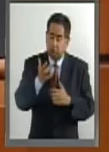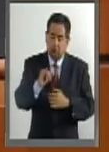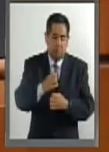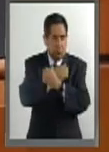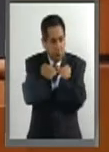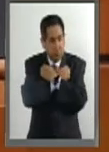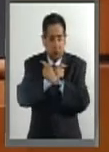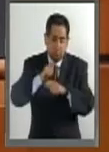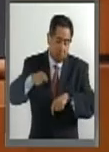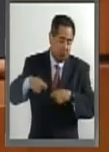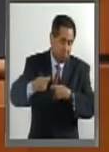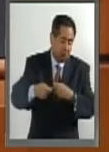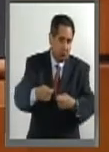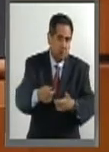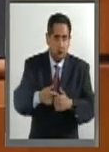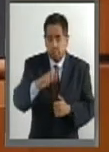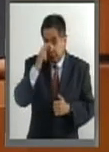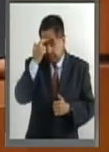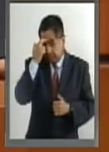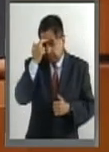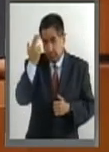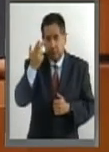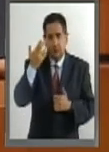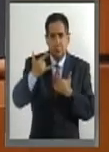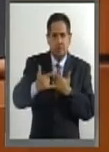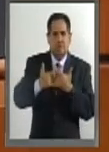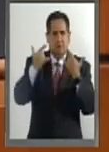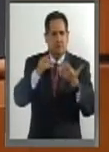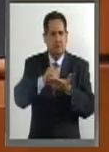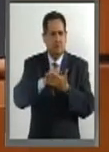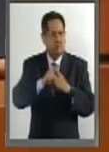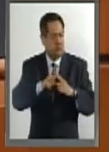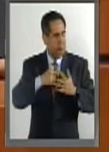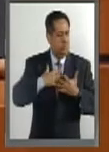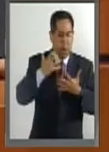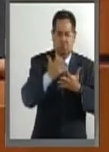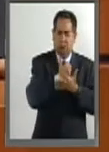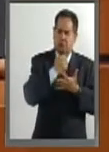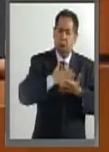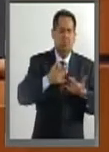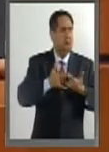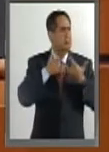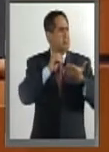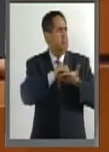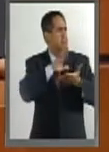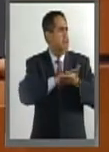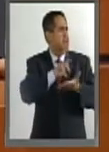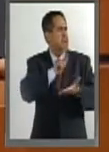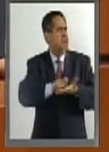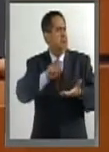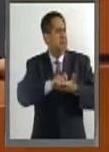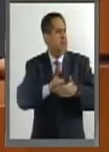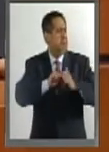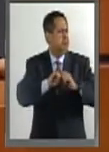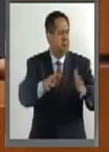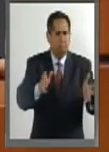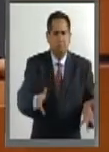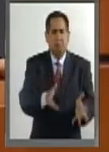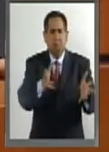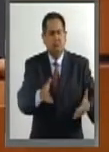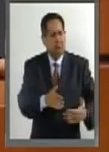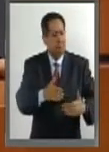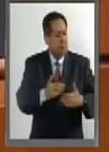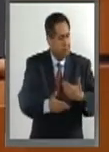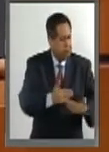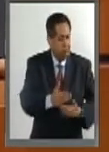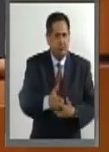educativos. Recuerden que la historia la escriben los que ganan y son los que a su vez provocan las formas